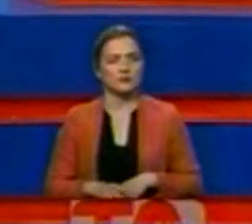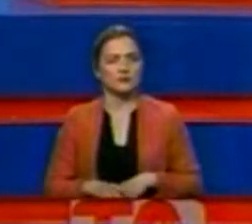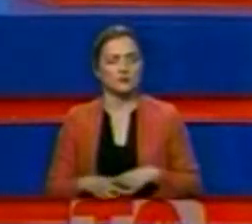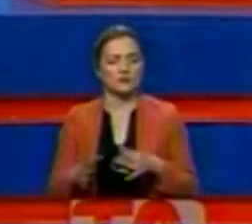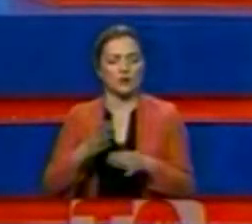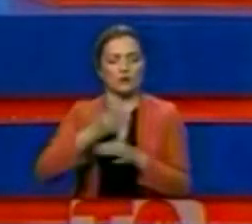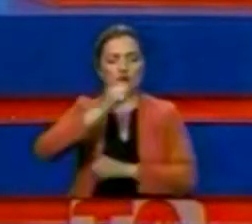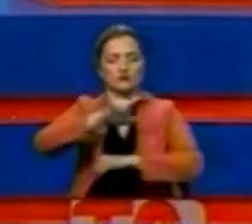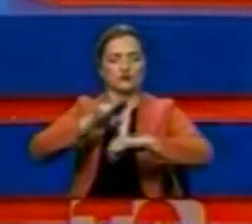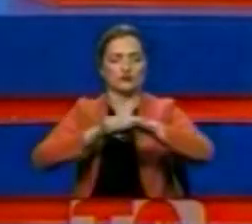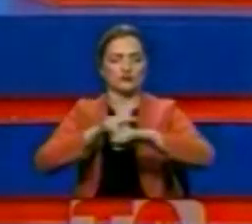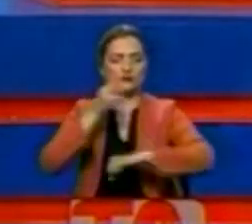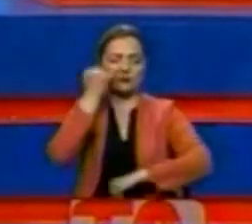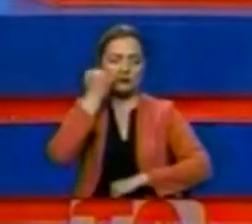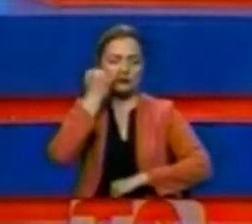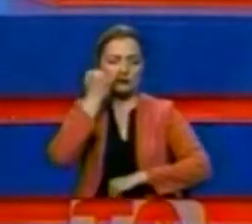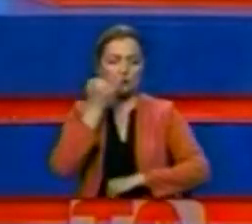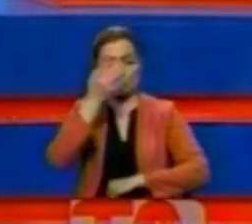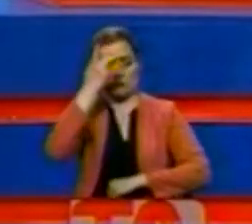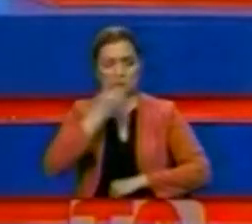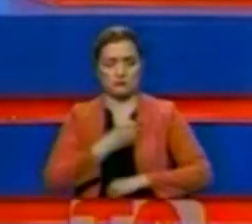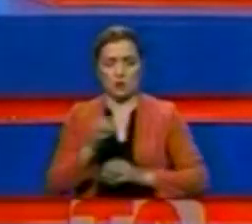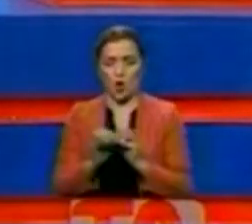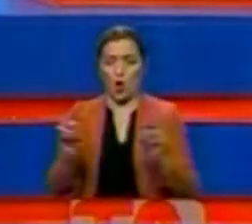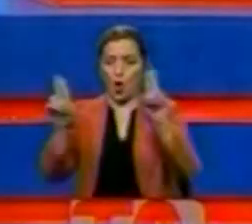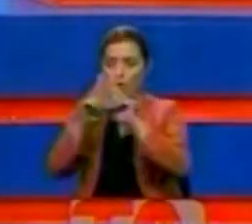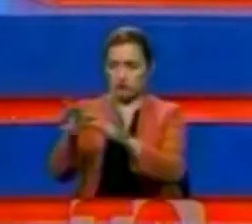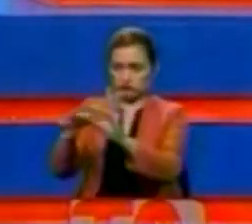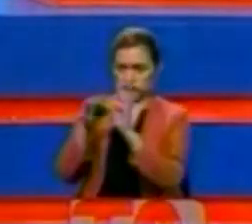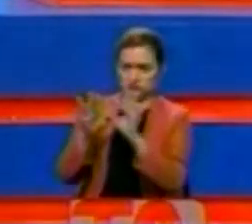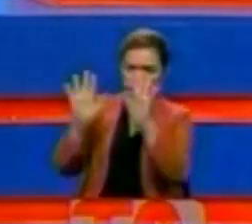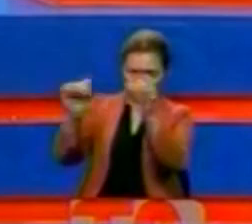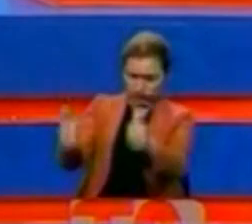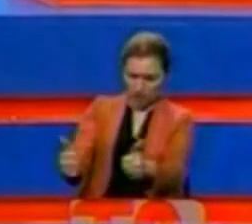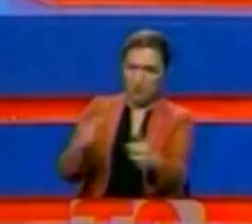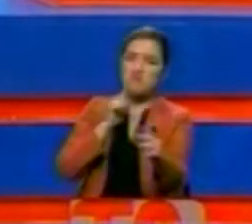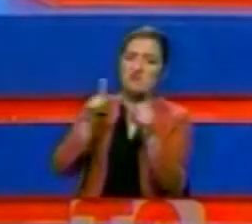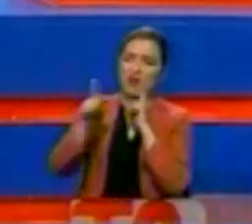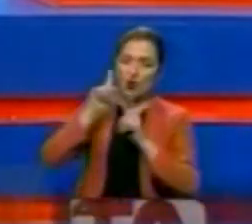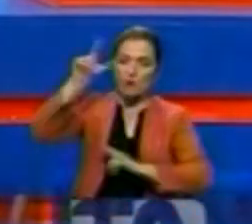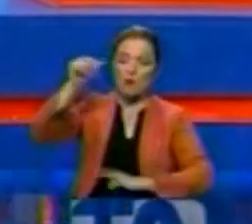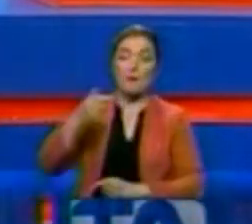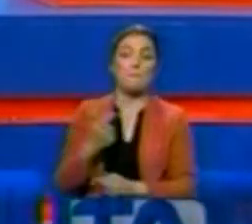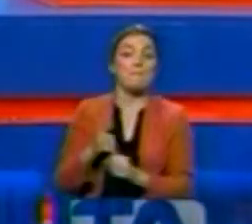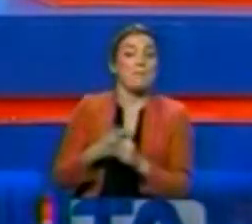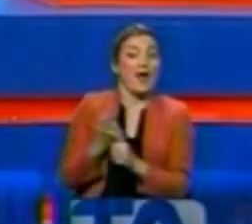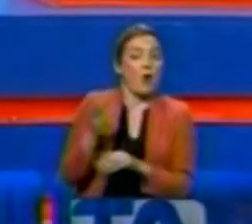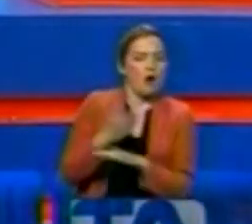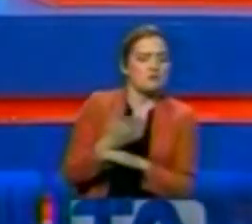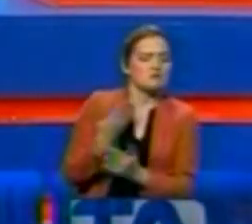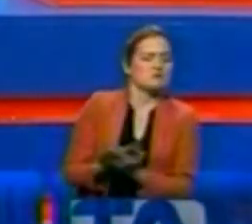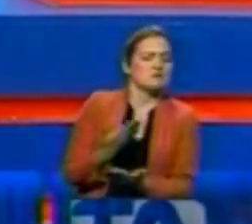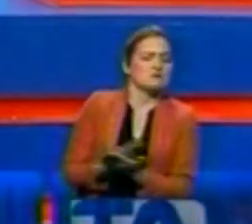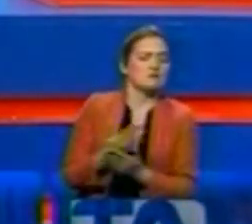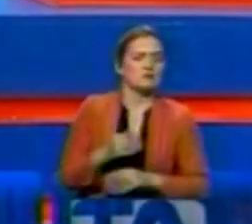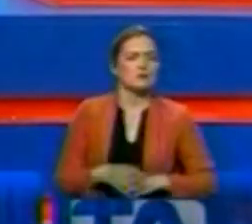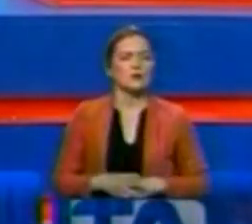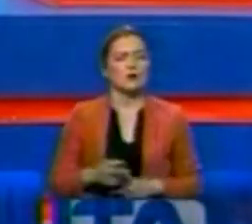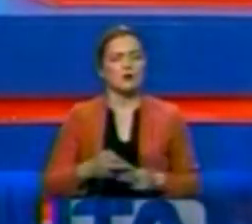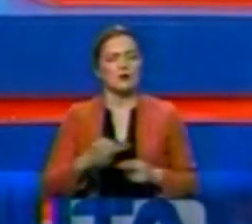Y la CONAIE resolvió mantener el nexo con la ONU para continuar los diálogos con el gobierno, pero con algunas exigencias. Por otro lado, el